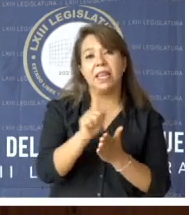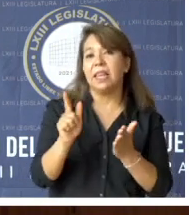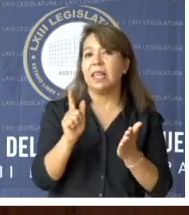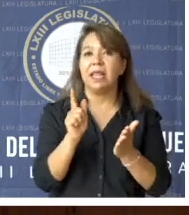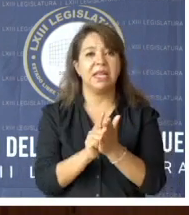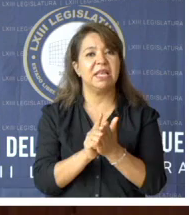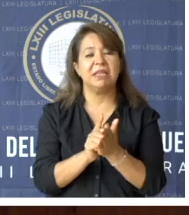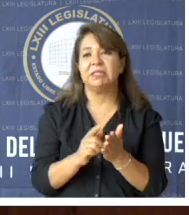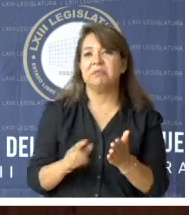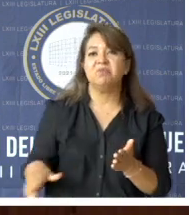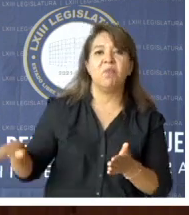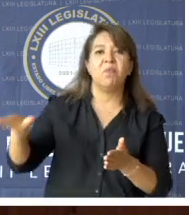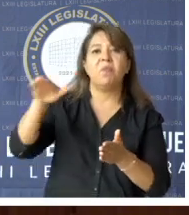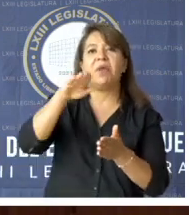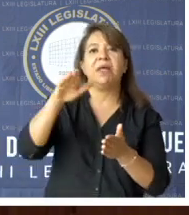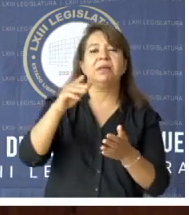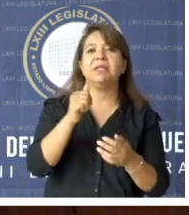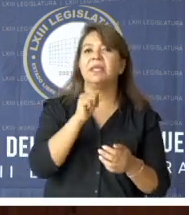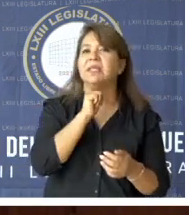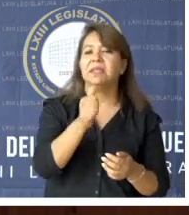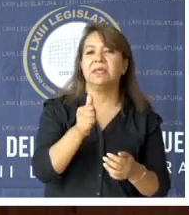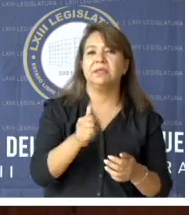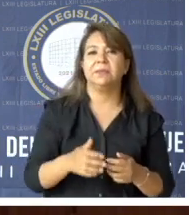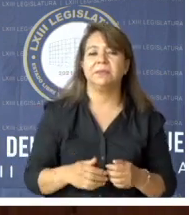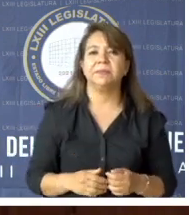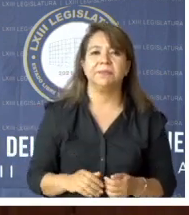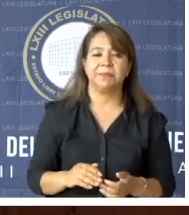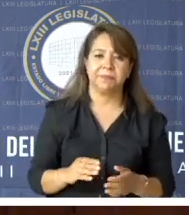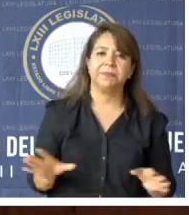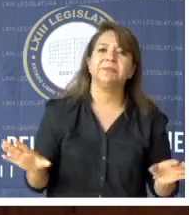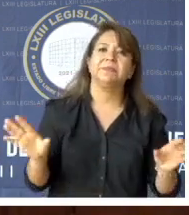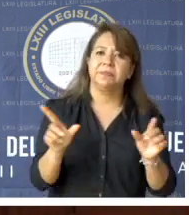por encima de la ley, nadie. Es cuanto, diputada presidenta. Gracias.